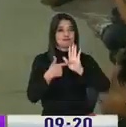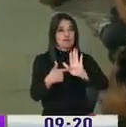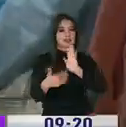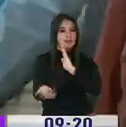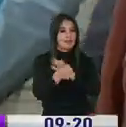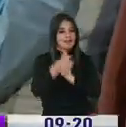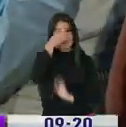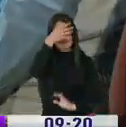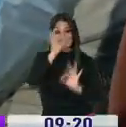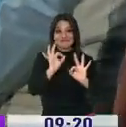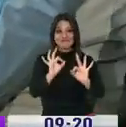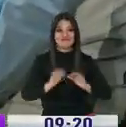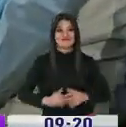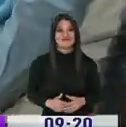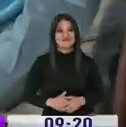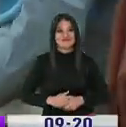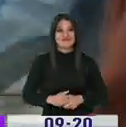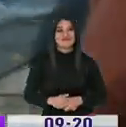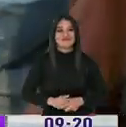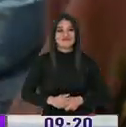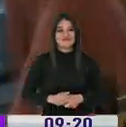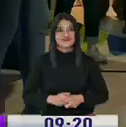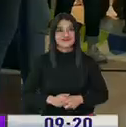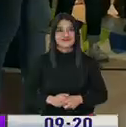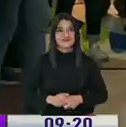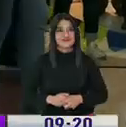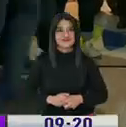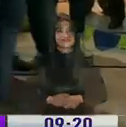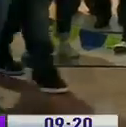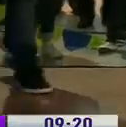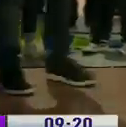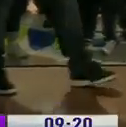sus habilidades. Informó Patricia Aldaz.